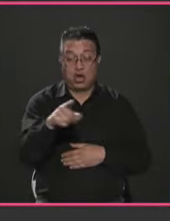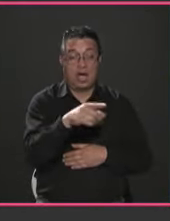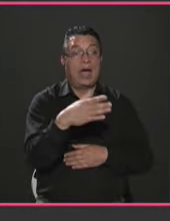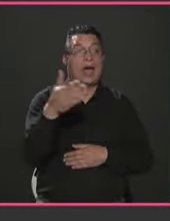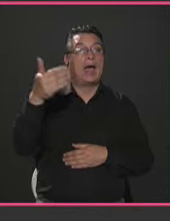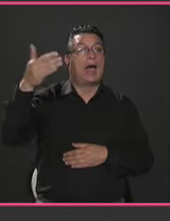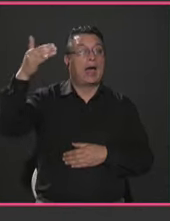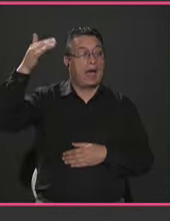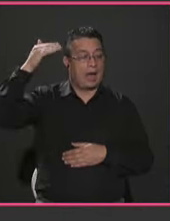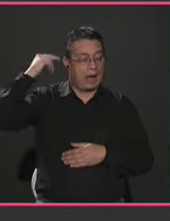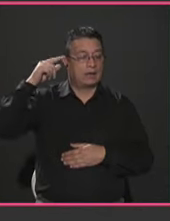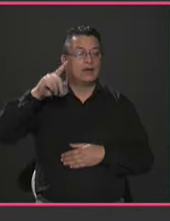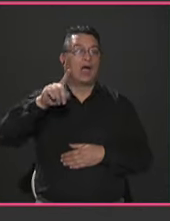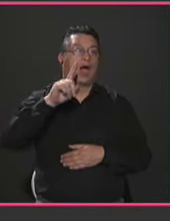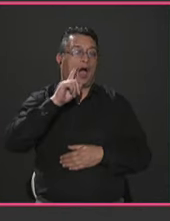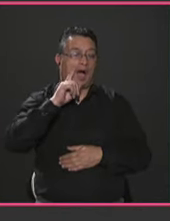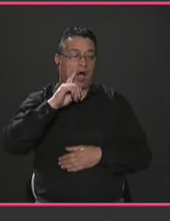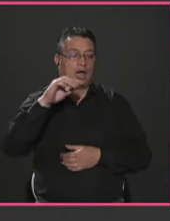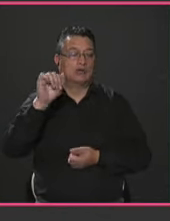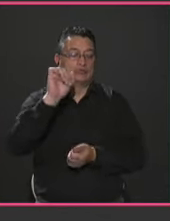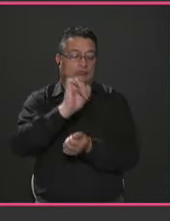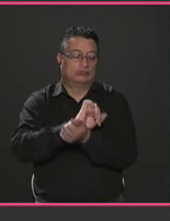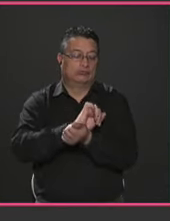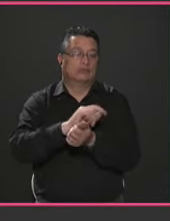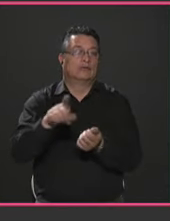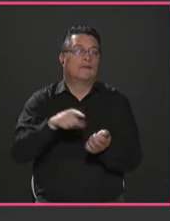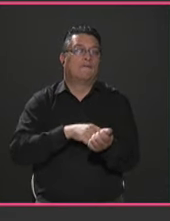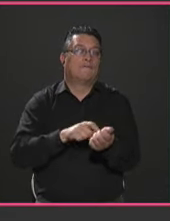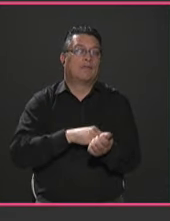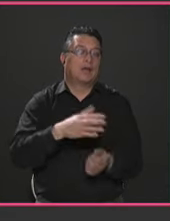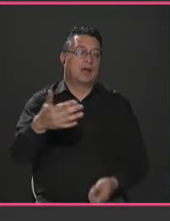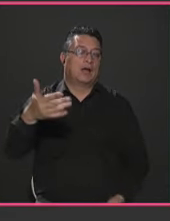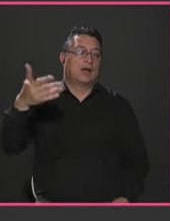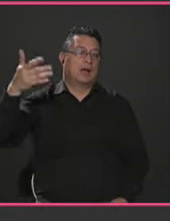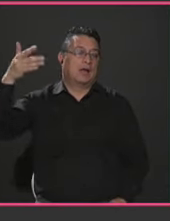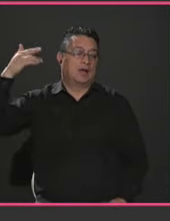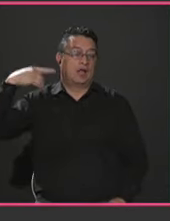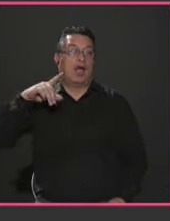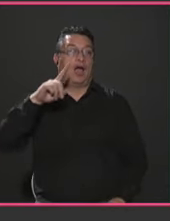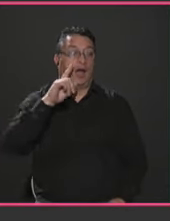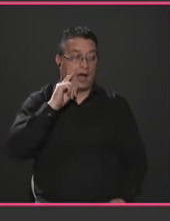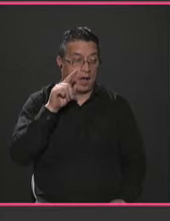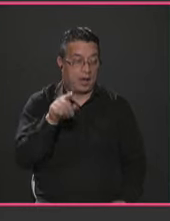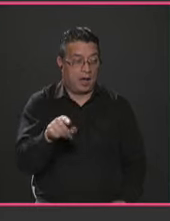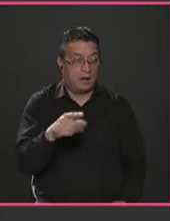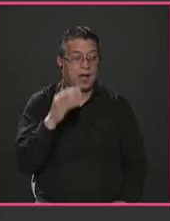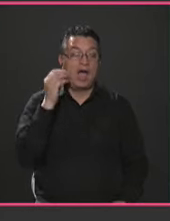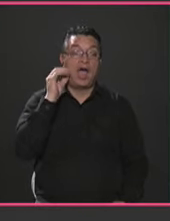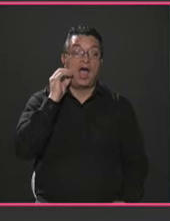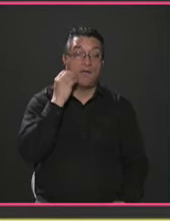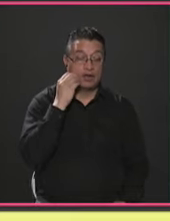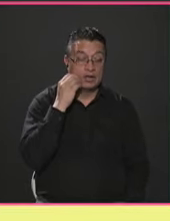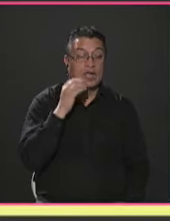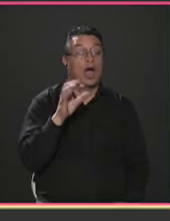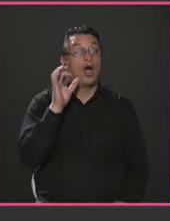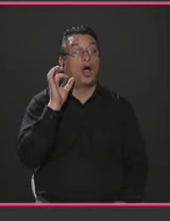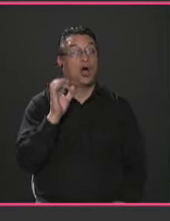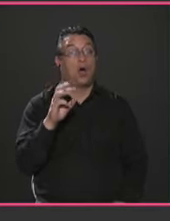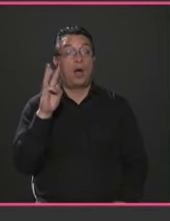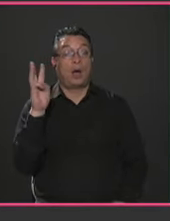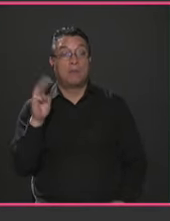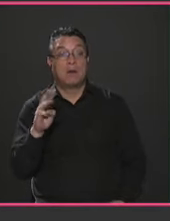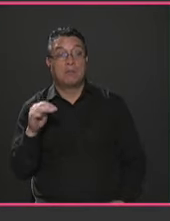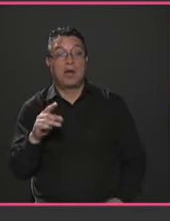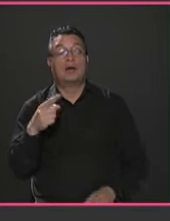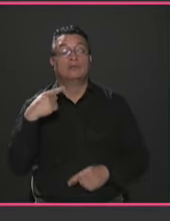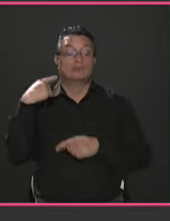momento tuvieron en su linaje en su historia tuvieron una abuelita o mamá